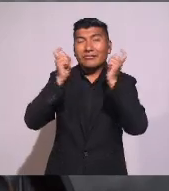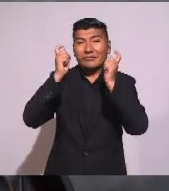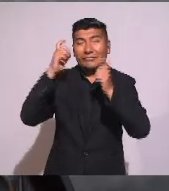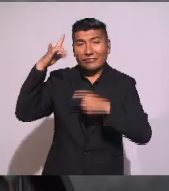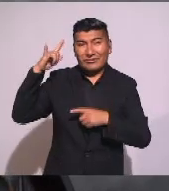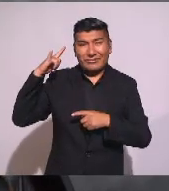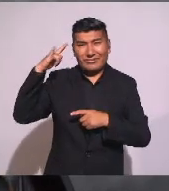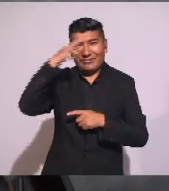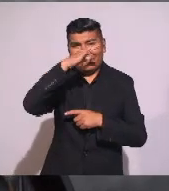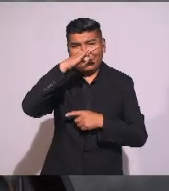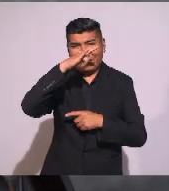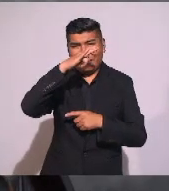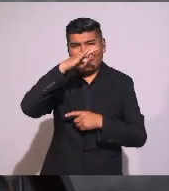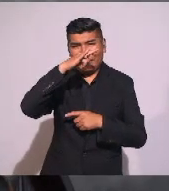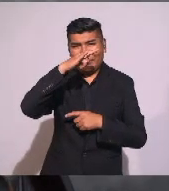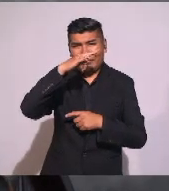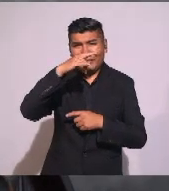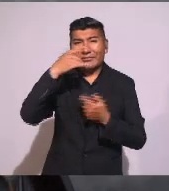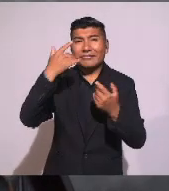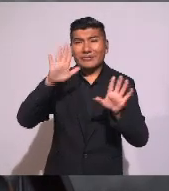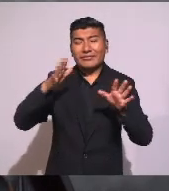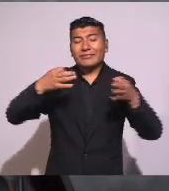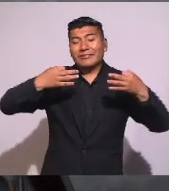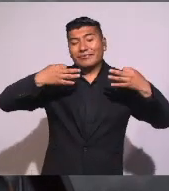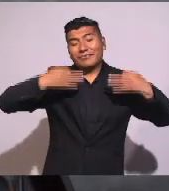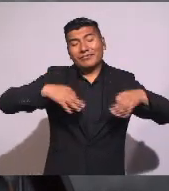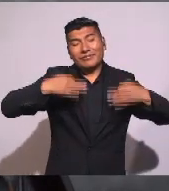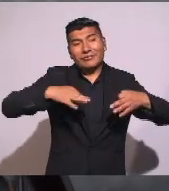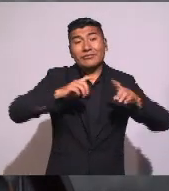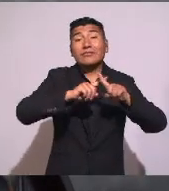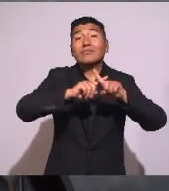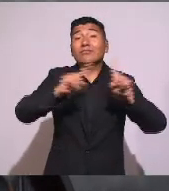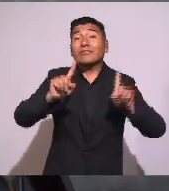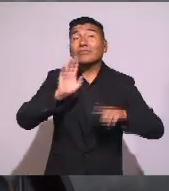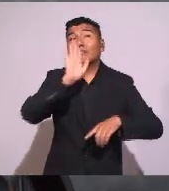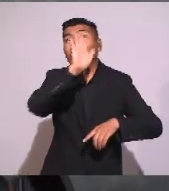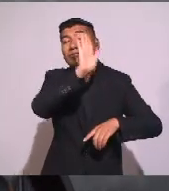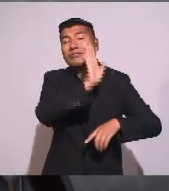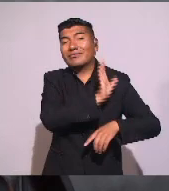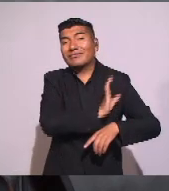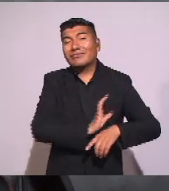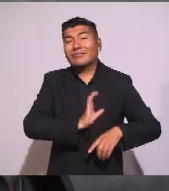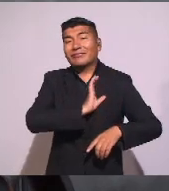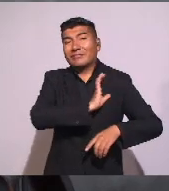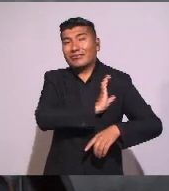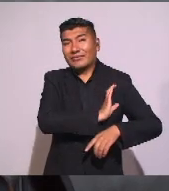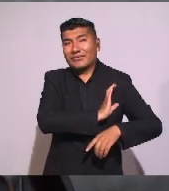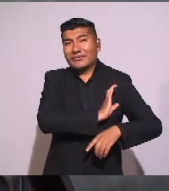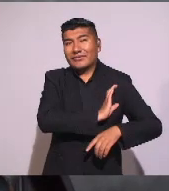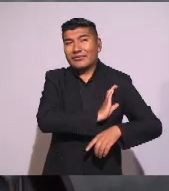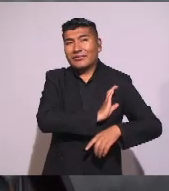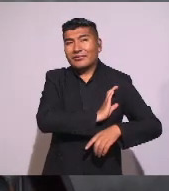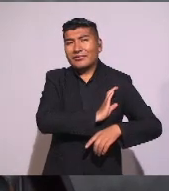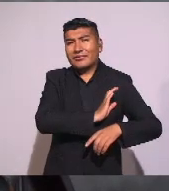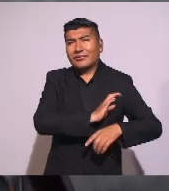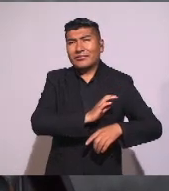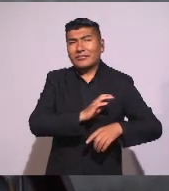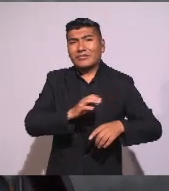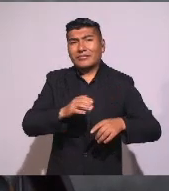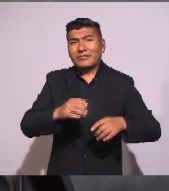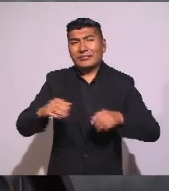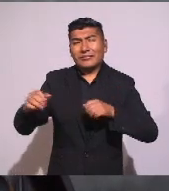alto o medio de fiesta que pero se ha caracterizado en celebraciones divididas